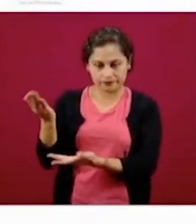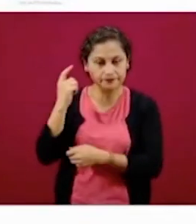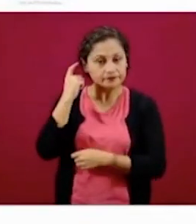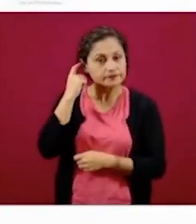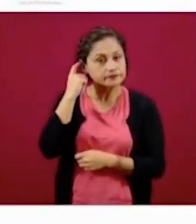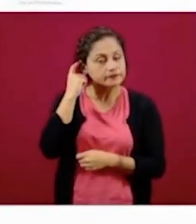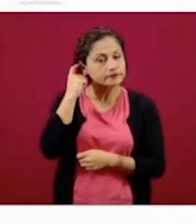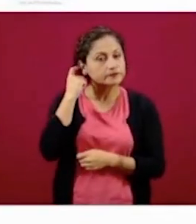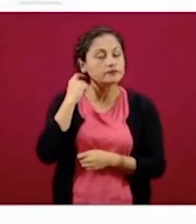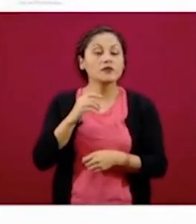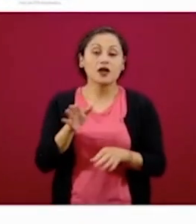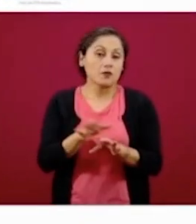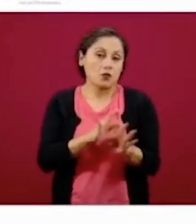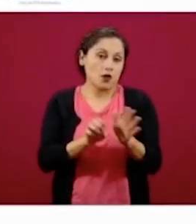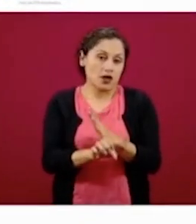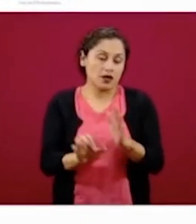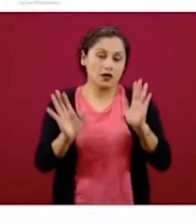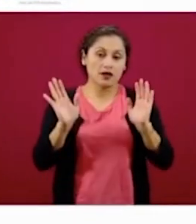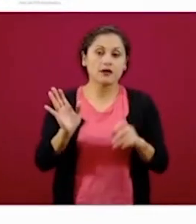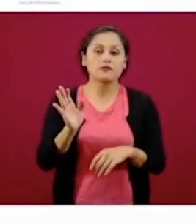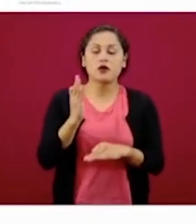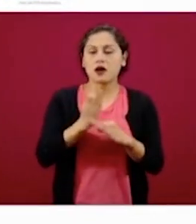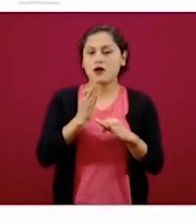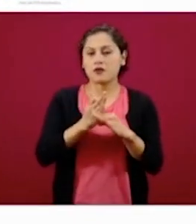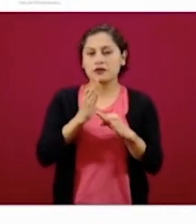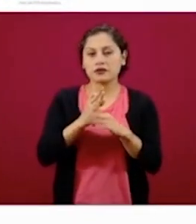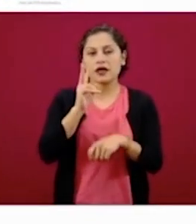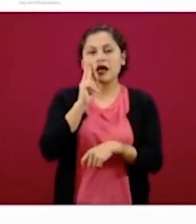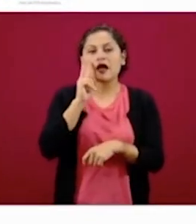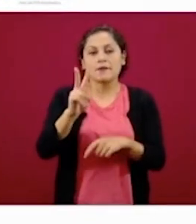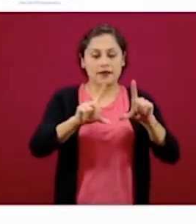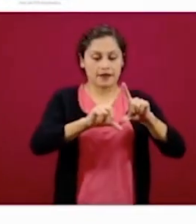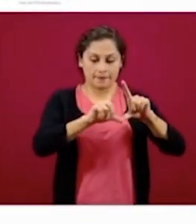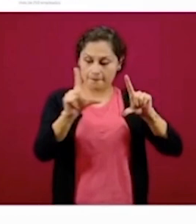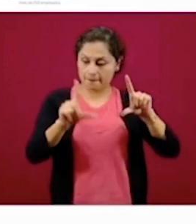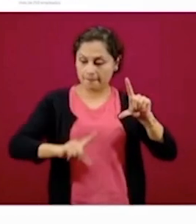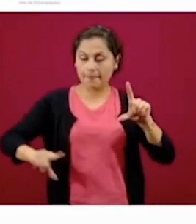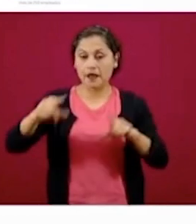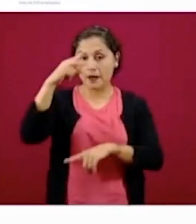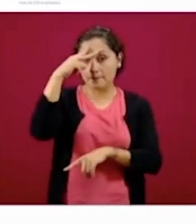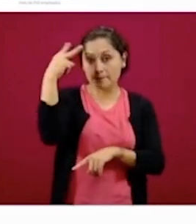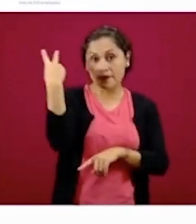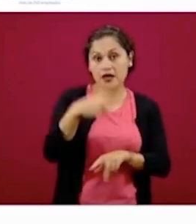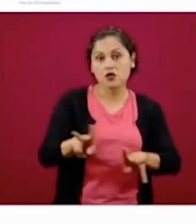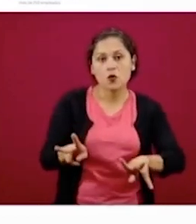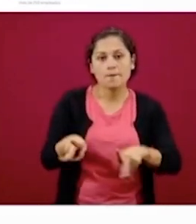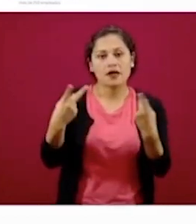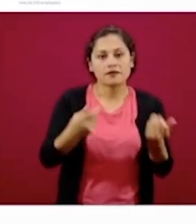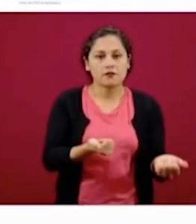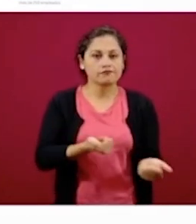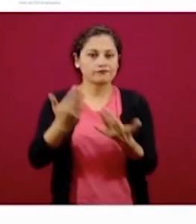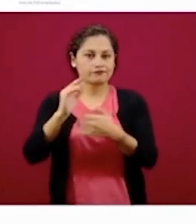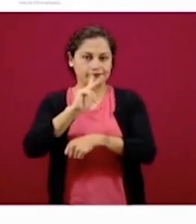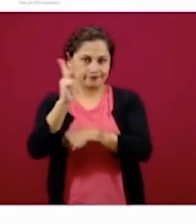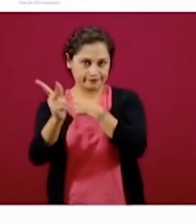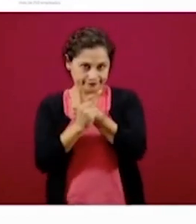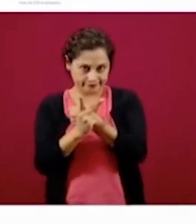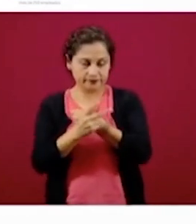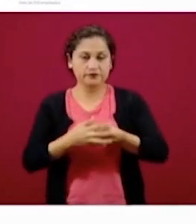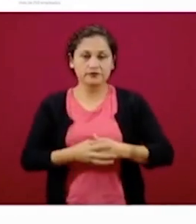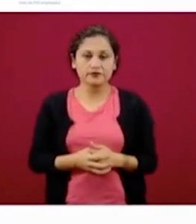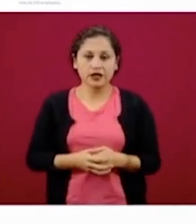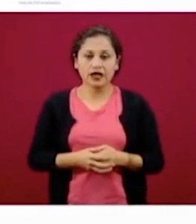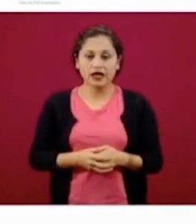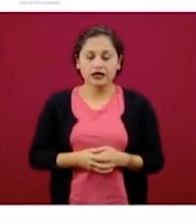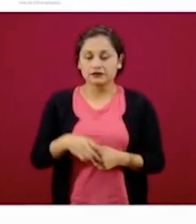si nosotros nos fijamos en las exportaciones de México por tamaño de empresa, pues nos encontramos una gráfica